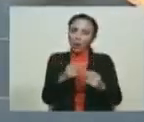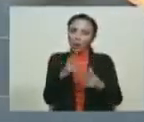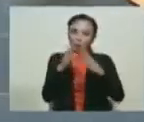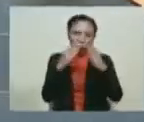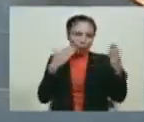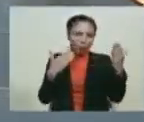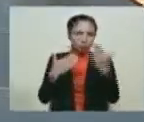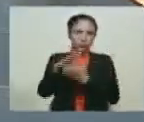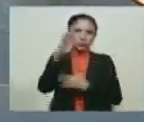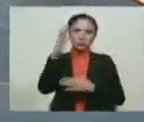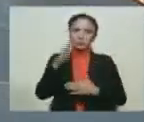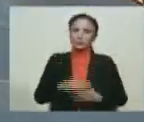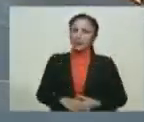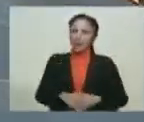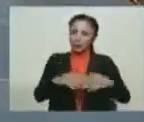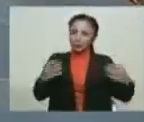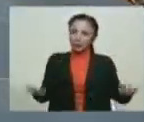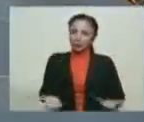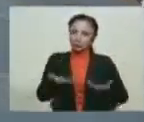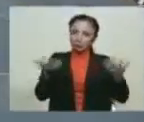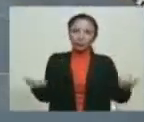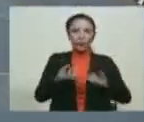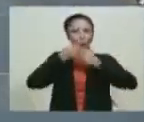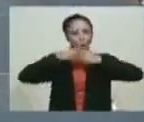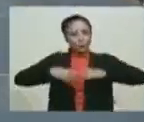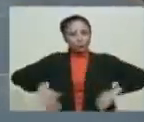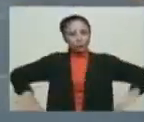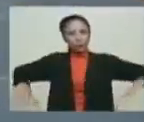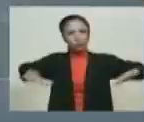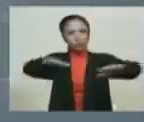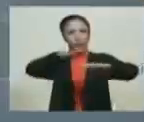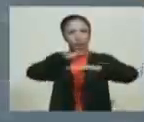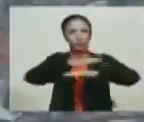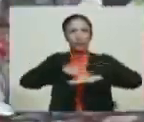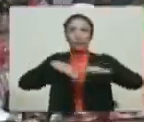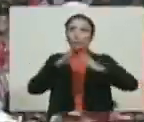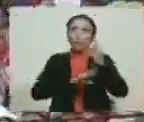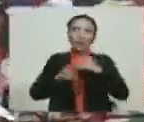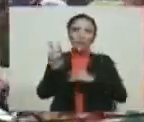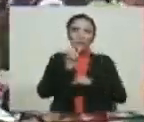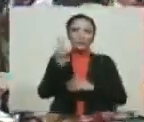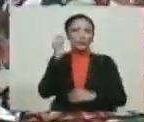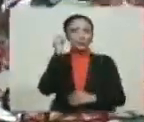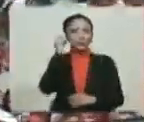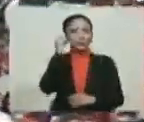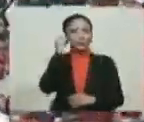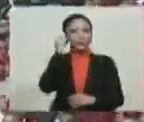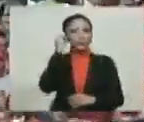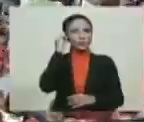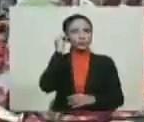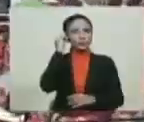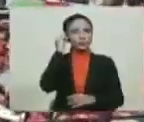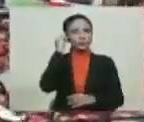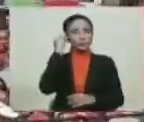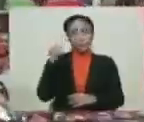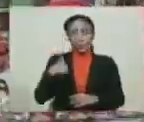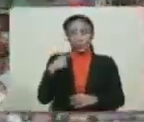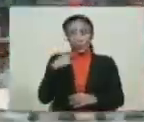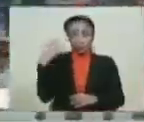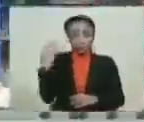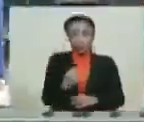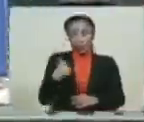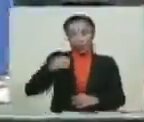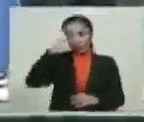que se está desatando y desplegando por toda la patria por eso yo soy estoy seguro